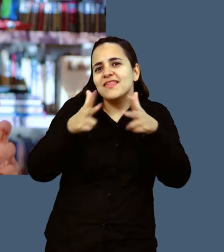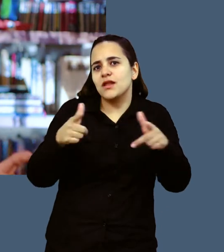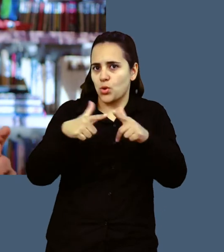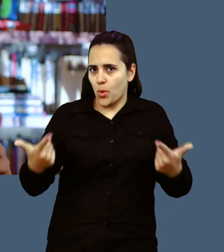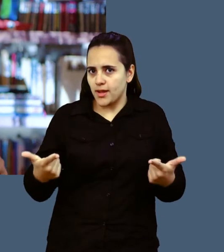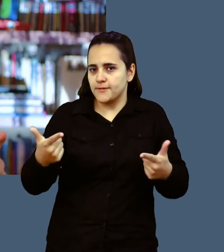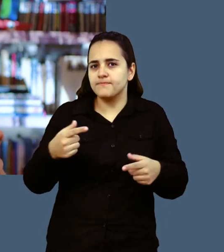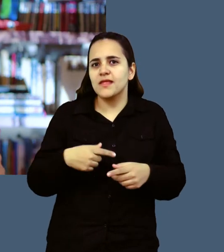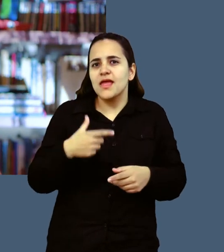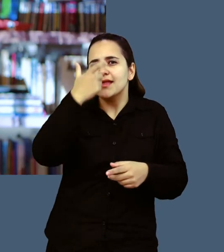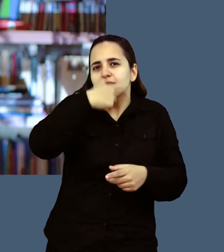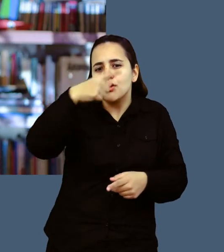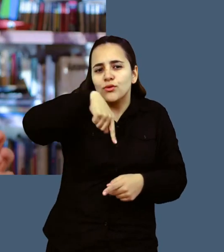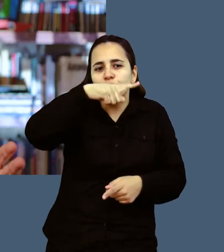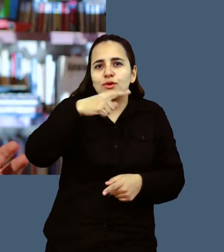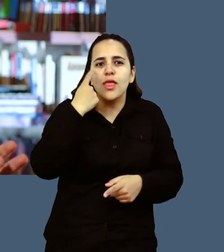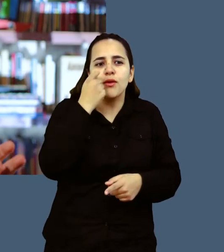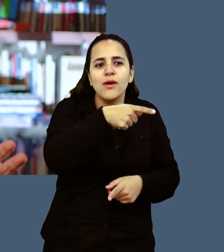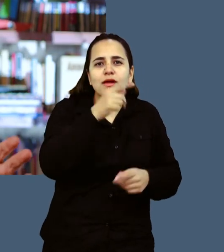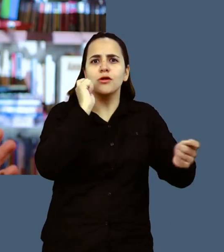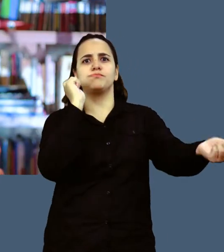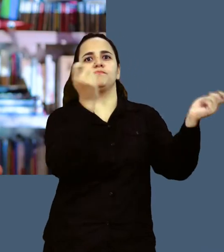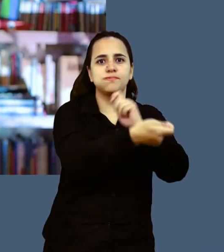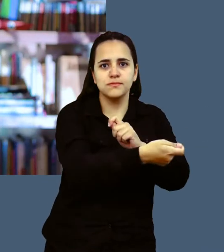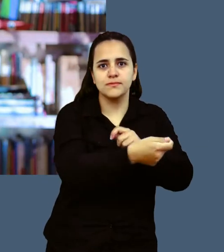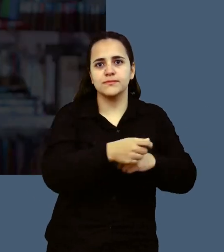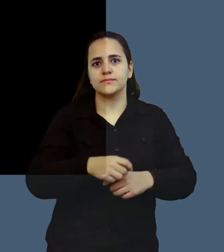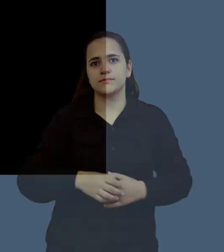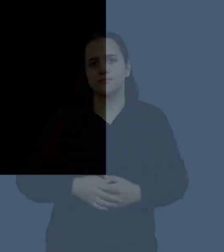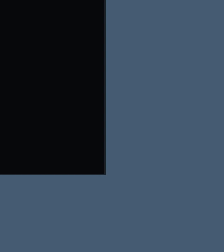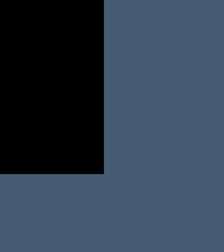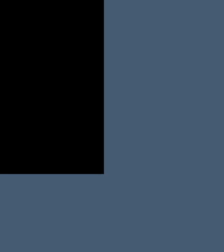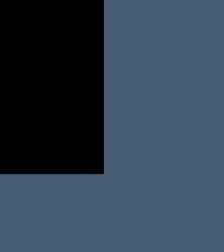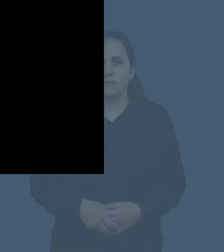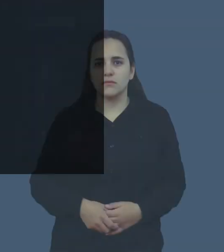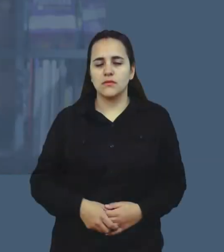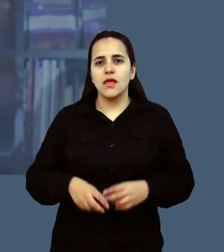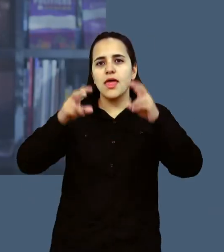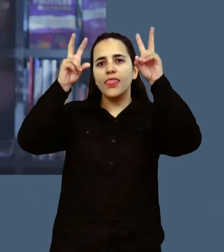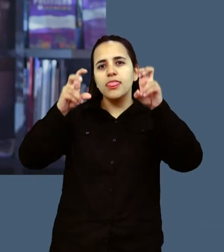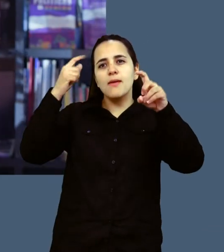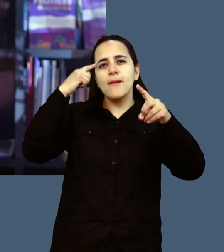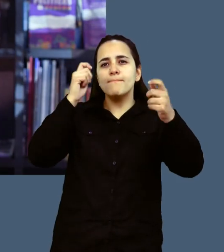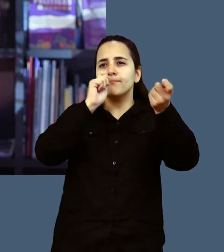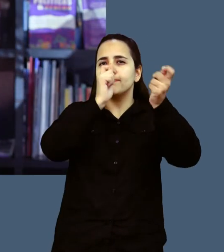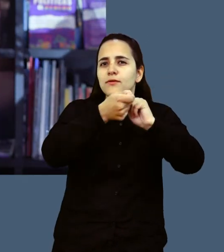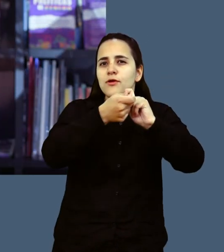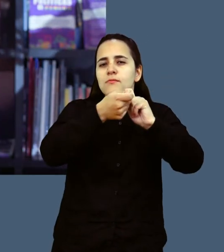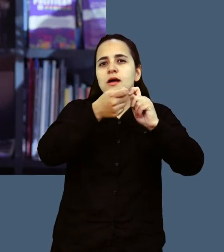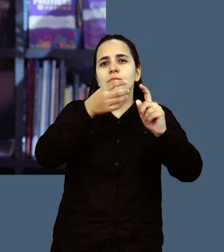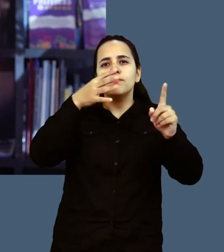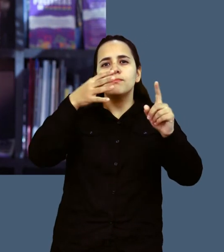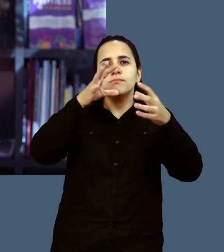Pero también seríamos ciegos si no viéramos que eso se ha distorsionado mucho. Tenemos que poder releer